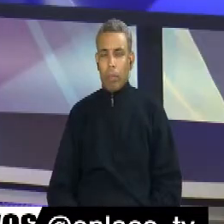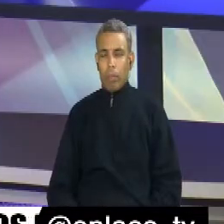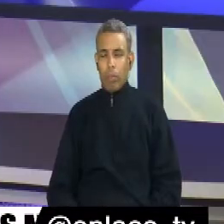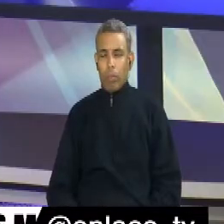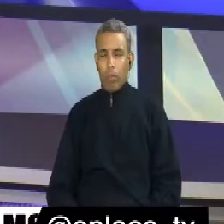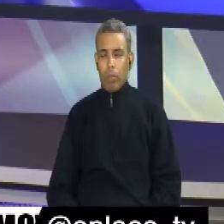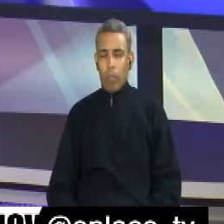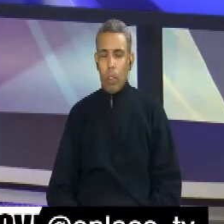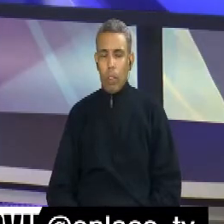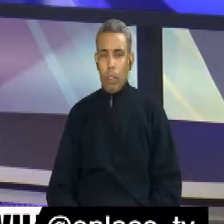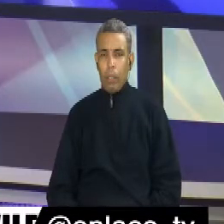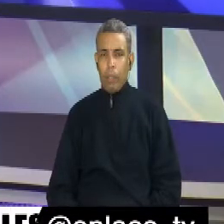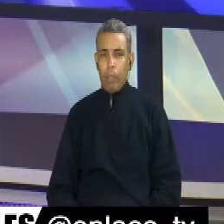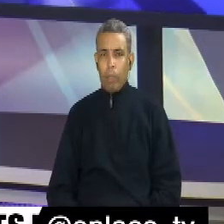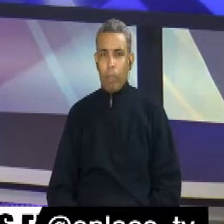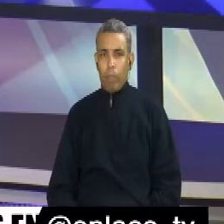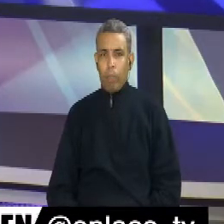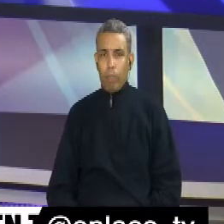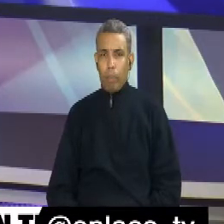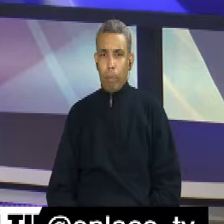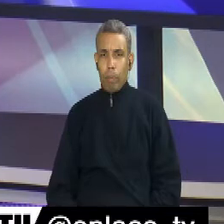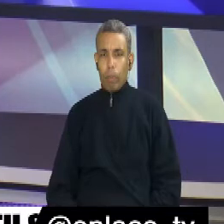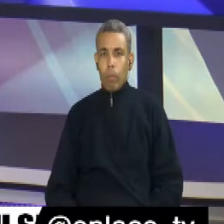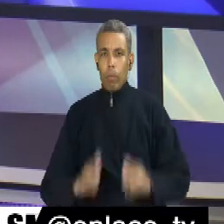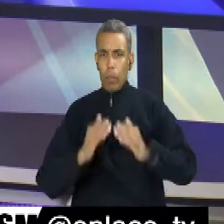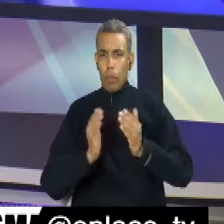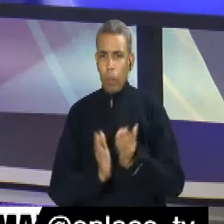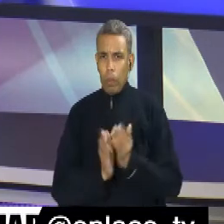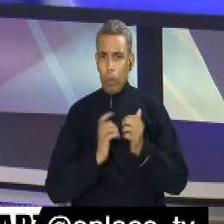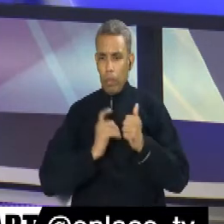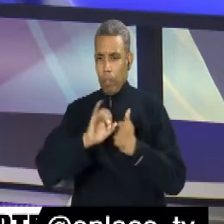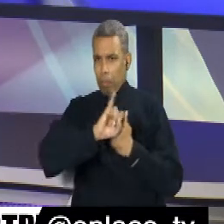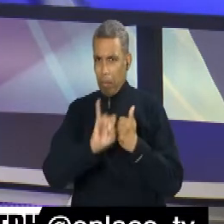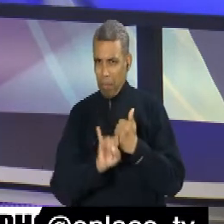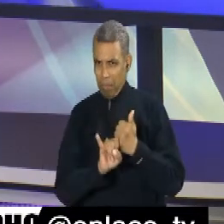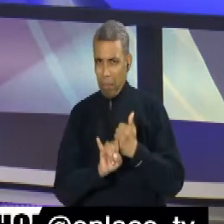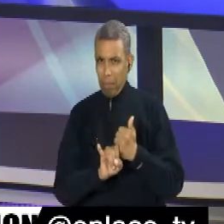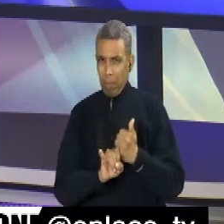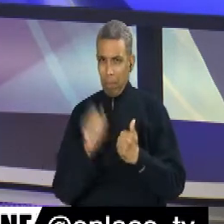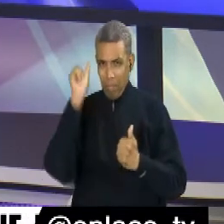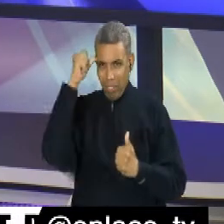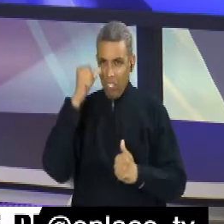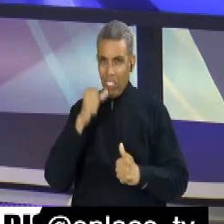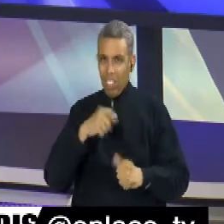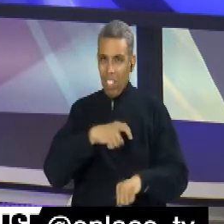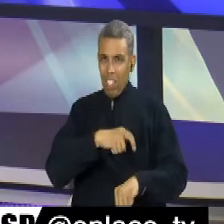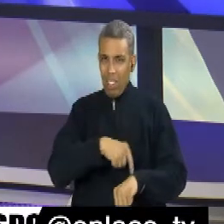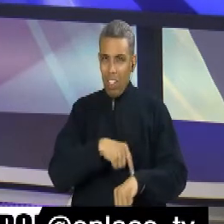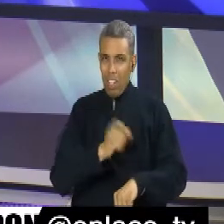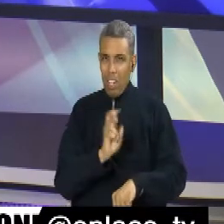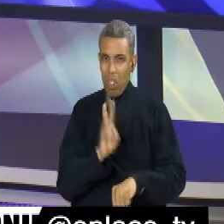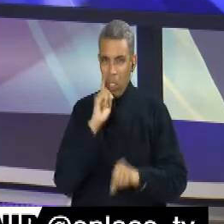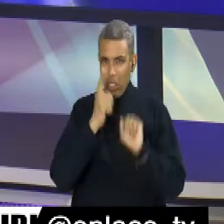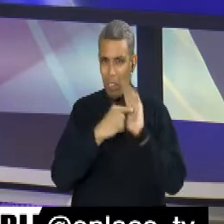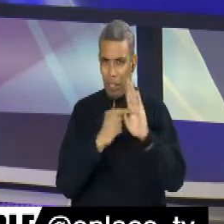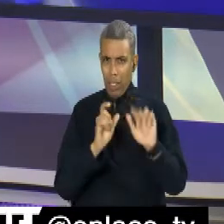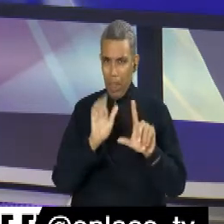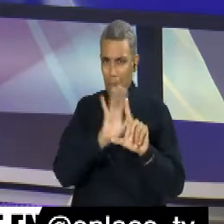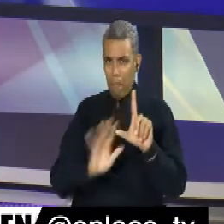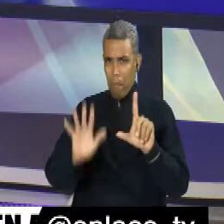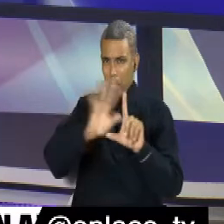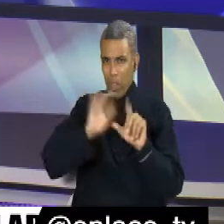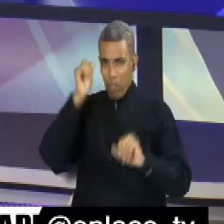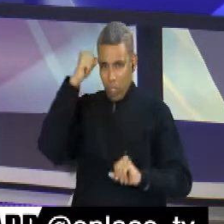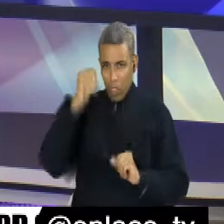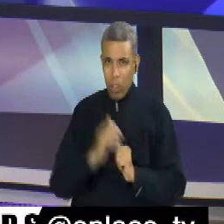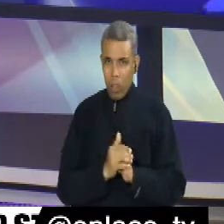Directivas del Instituto Técnico Industrial se pronunciaron ante hecho bochornoso presentado entre dos de sus estudiantes. Las